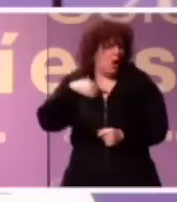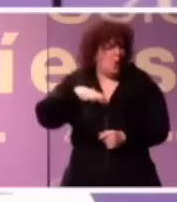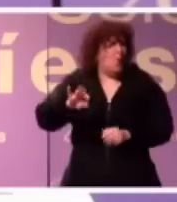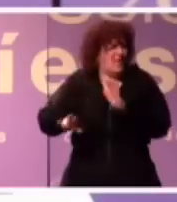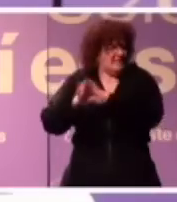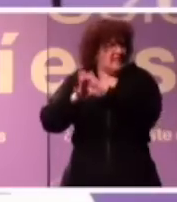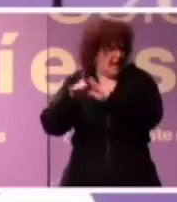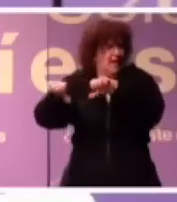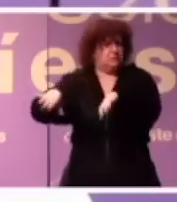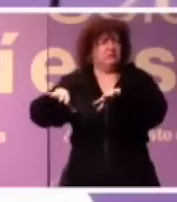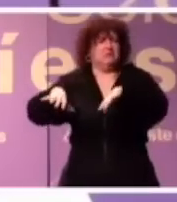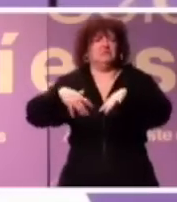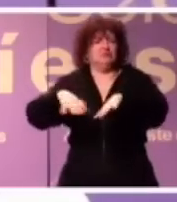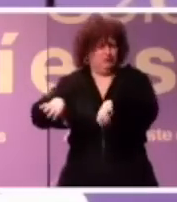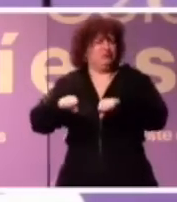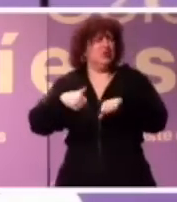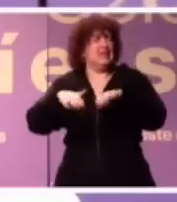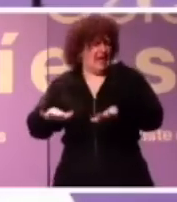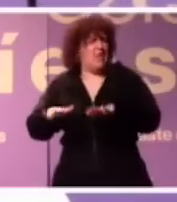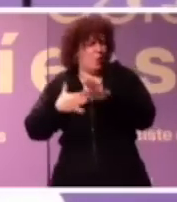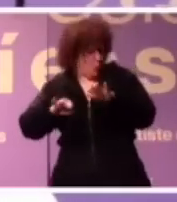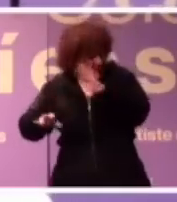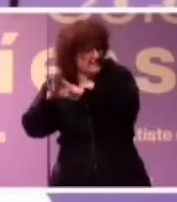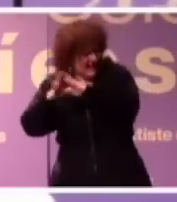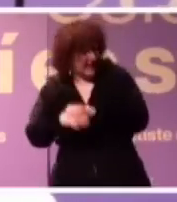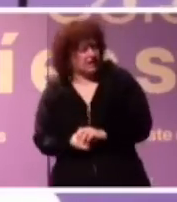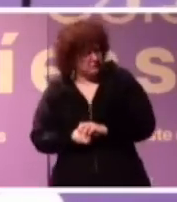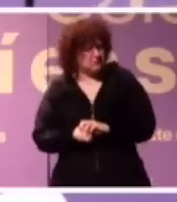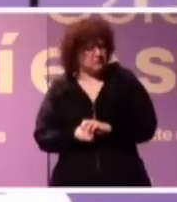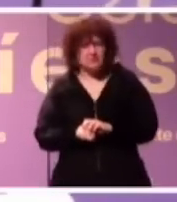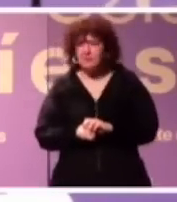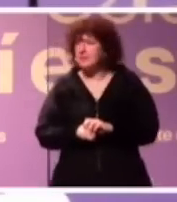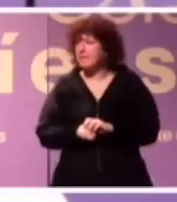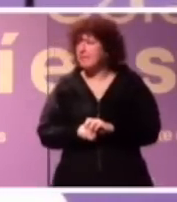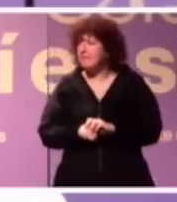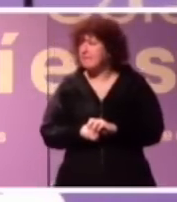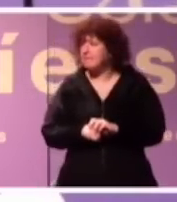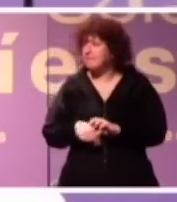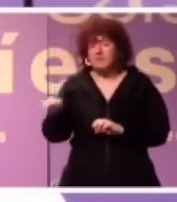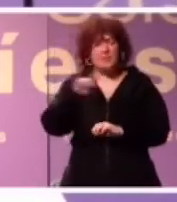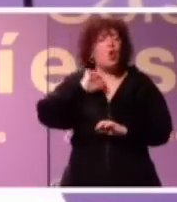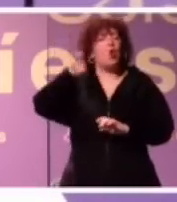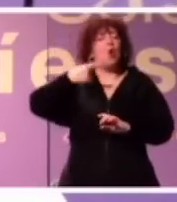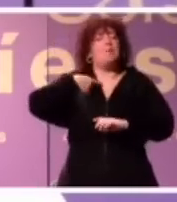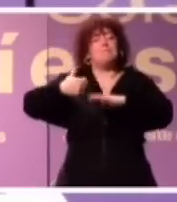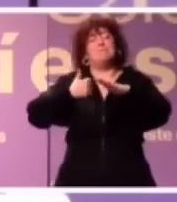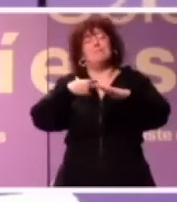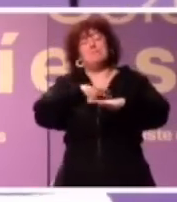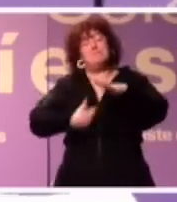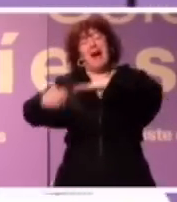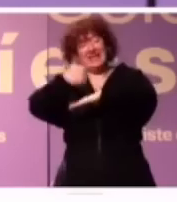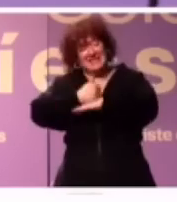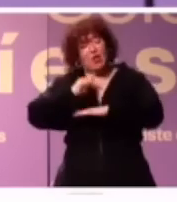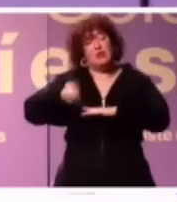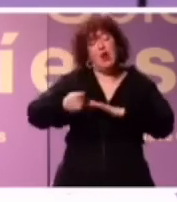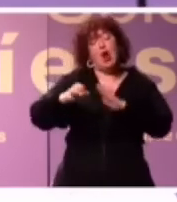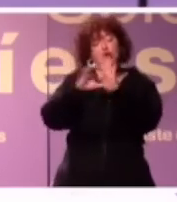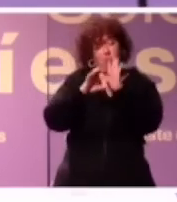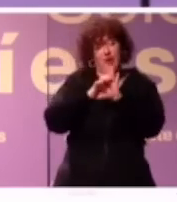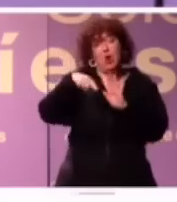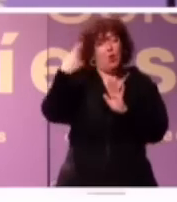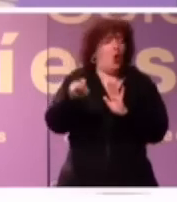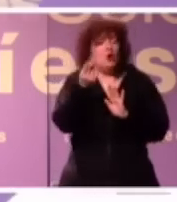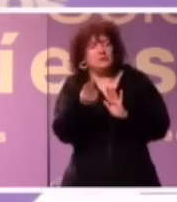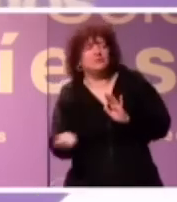y después de y después fue magistrado el tribunal constitucional lo que pasa es que de ahí salió por la puerta